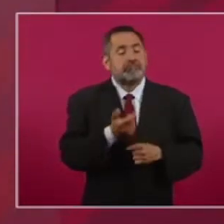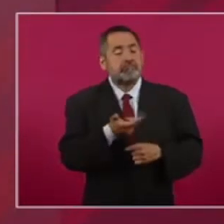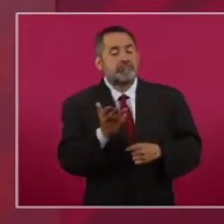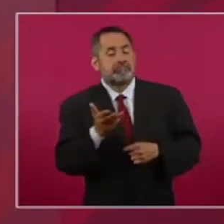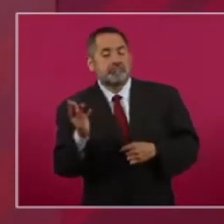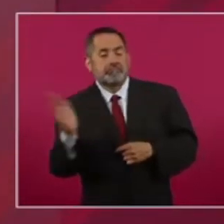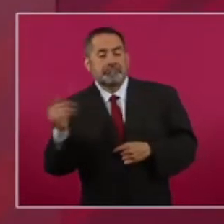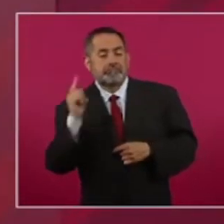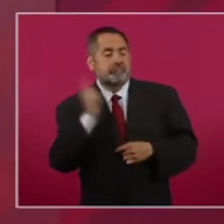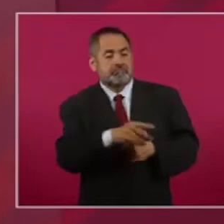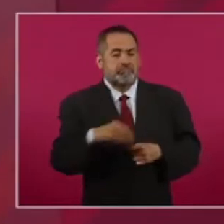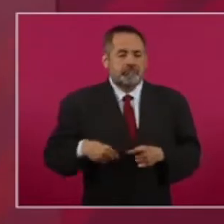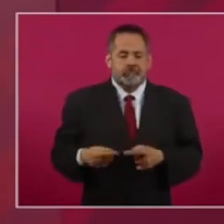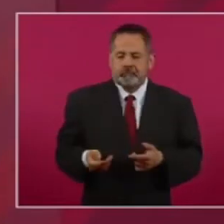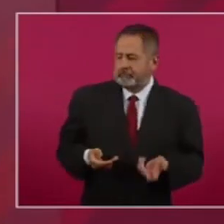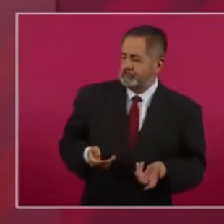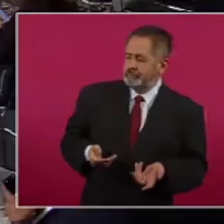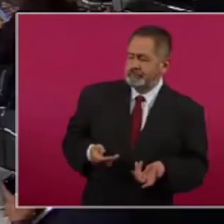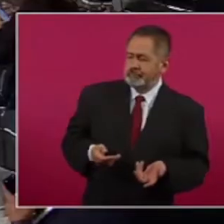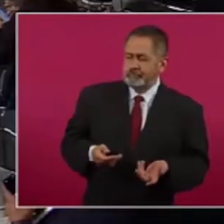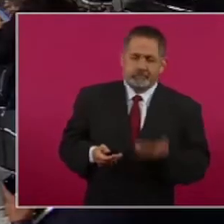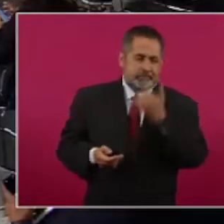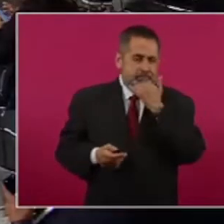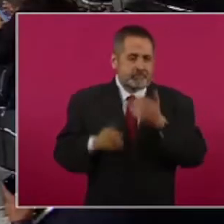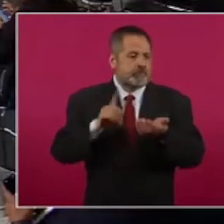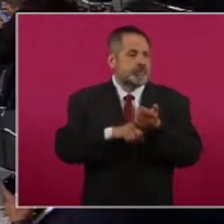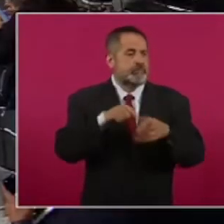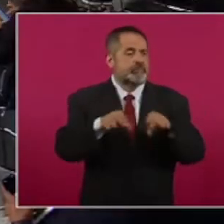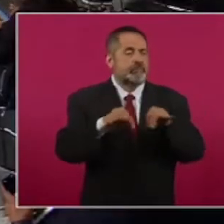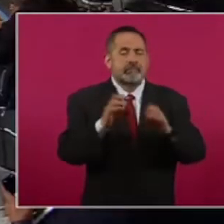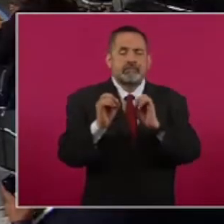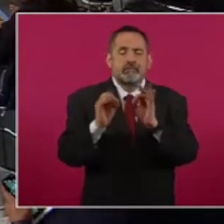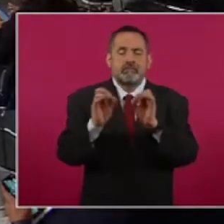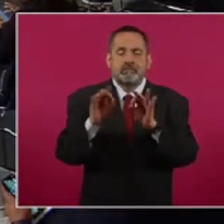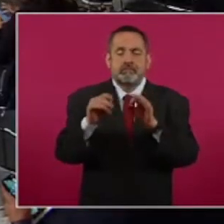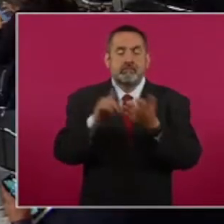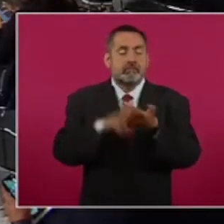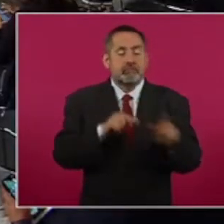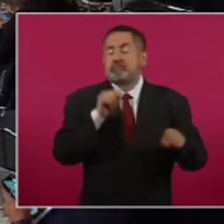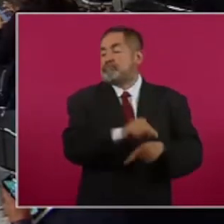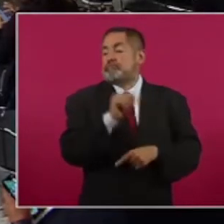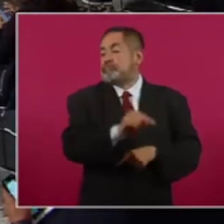O a los oficinistas, claro,